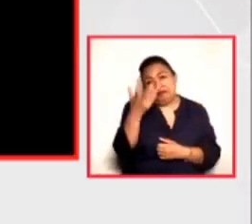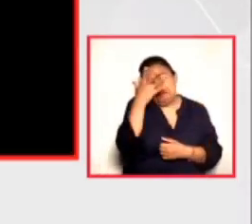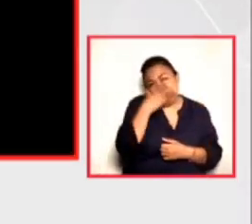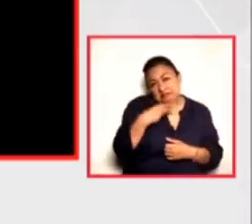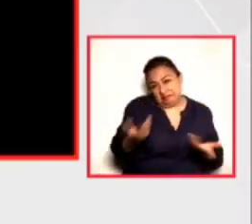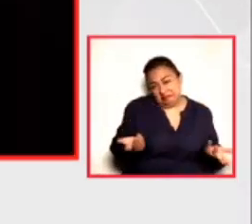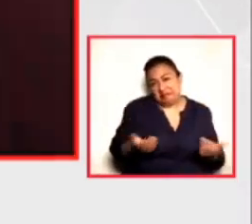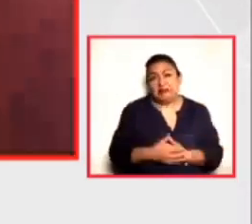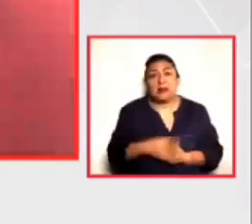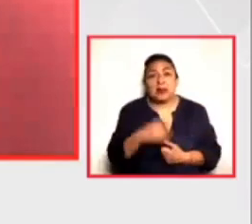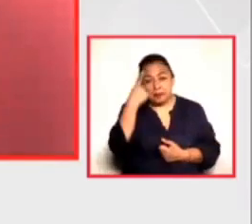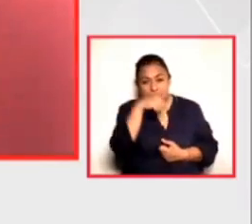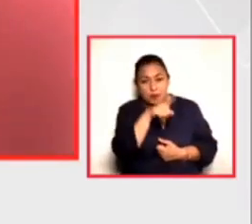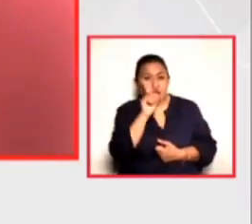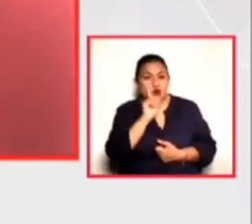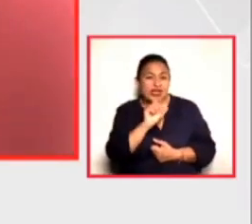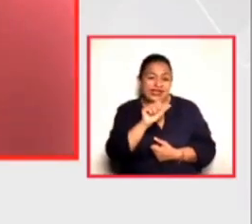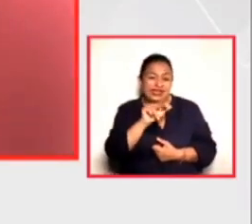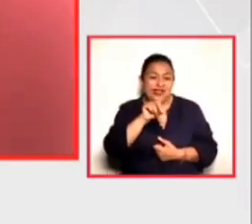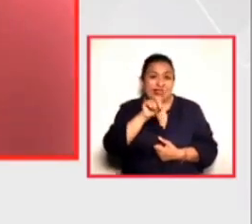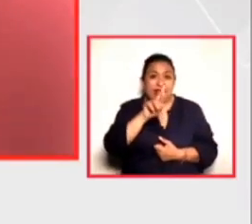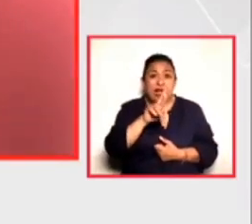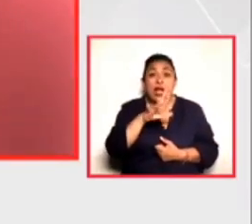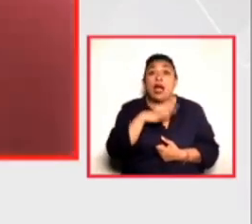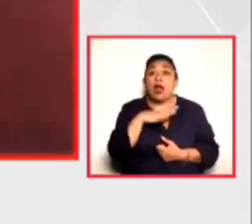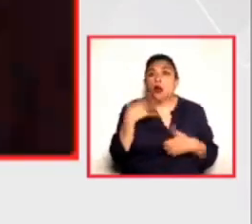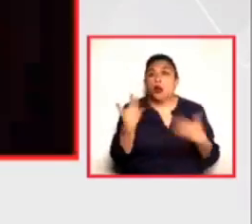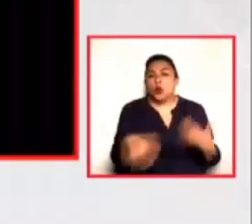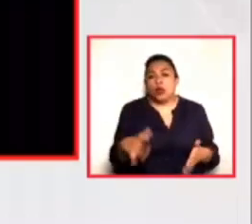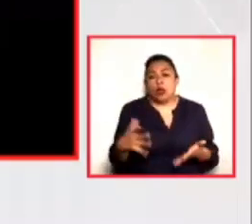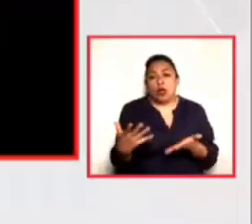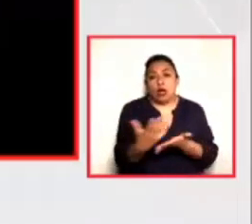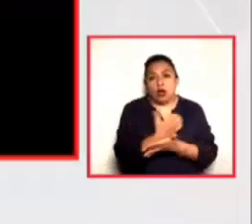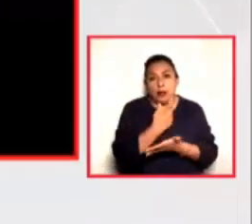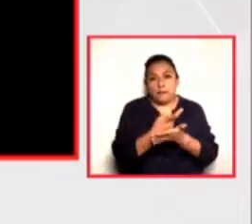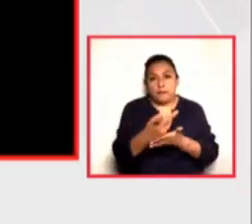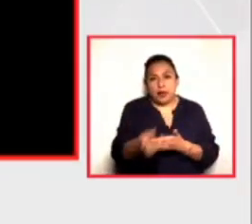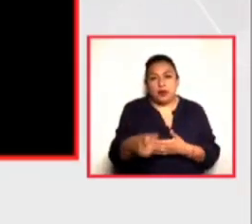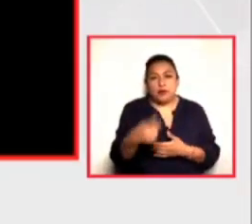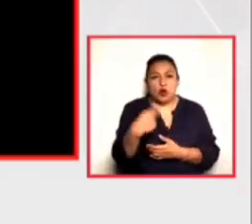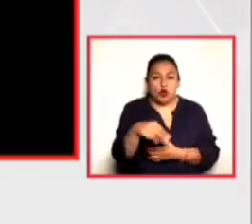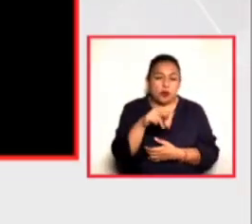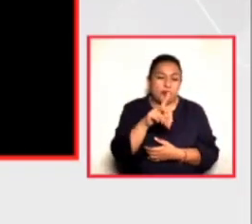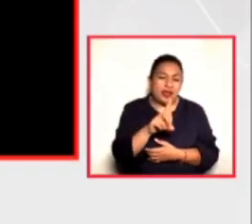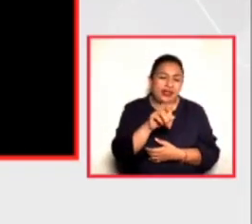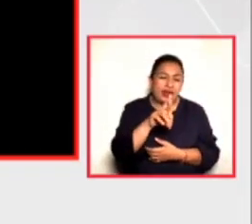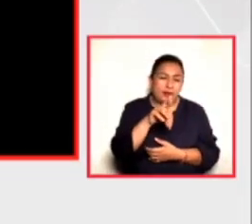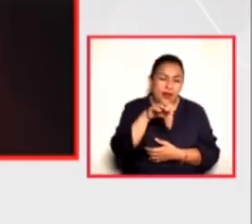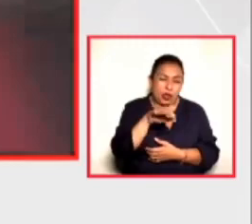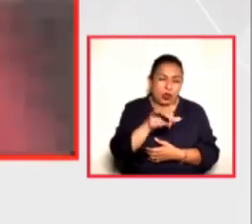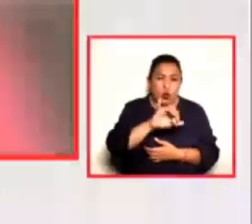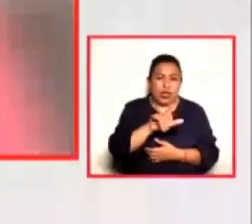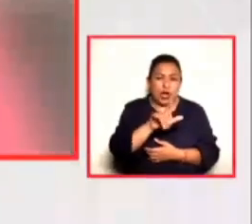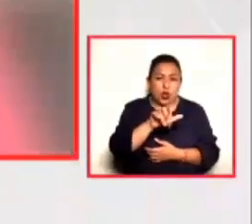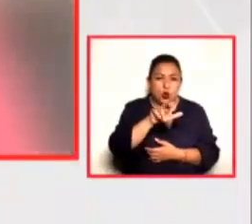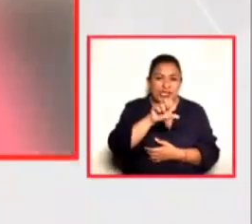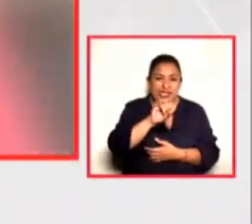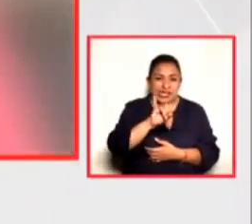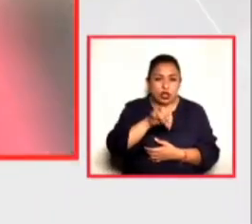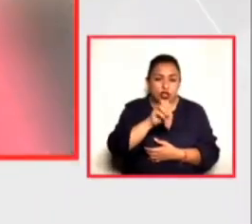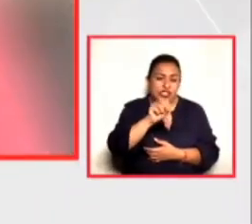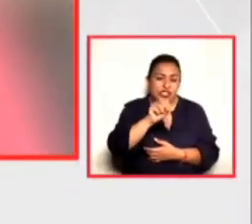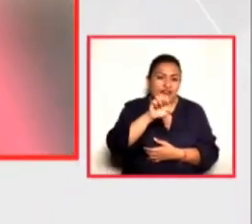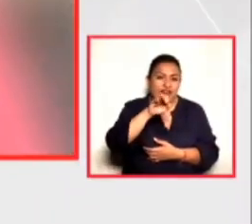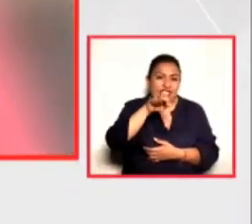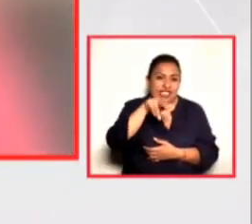Para Sandra Burgos es un honor obtener el galardón que lleva el nombre de la dramaturga Luisa Josefina Hernández. Sabemos que es una